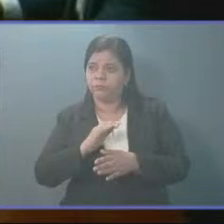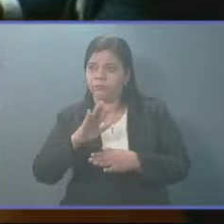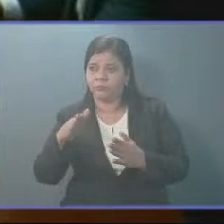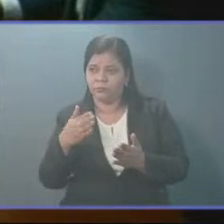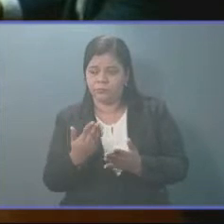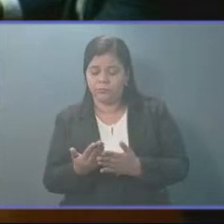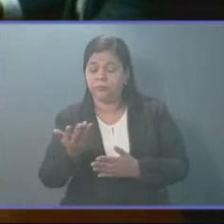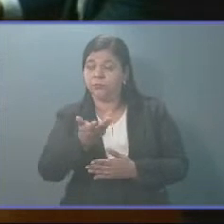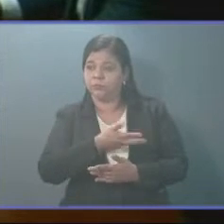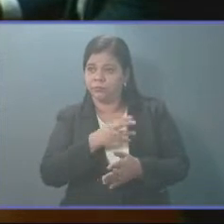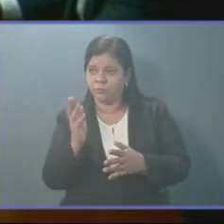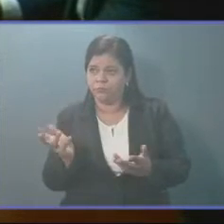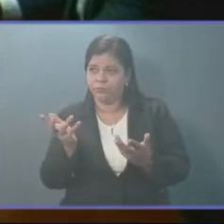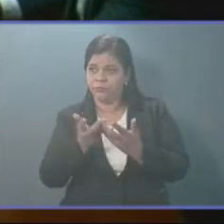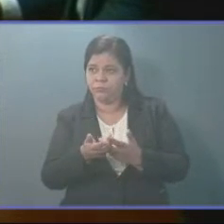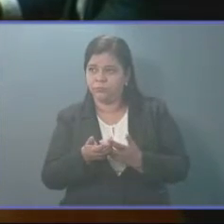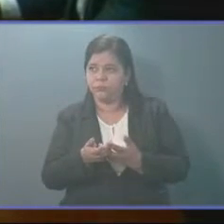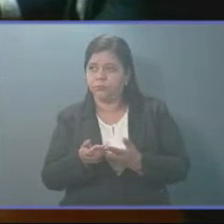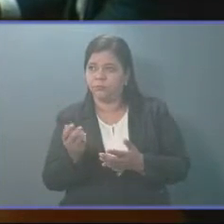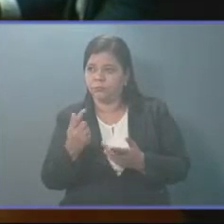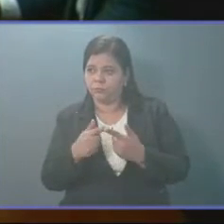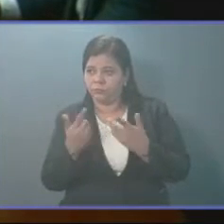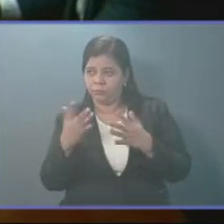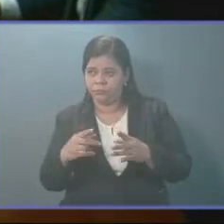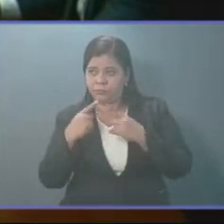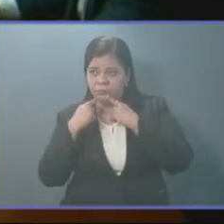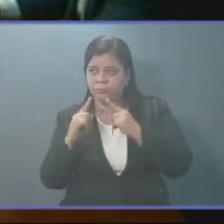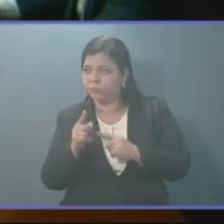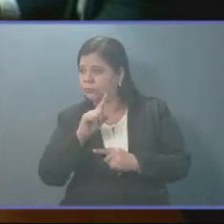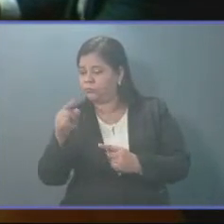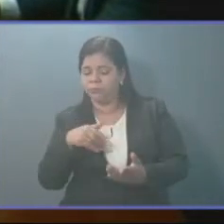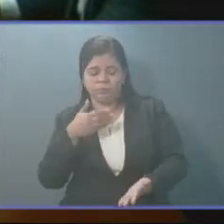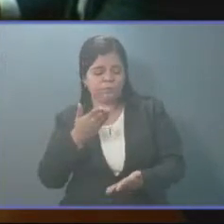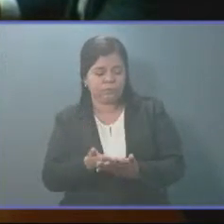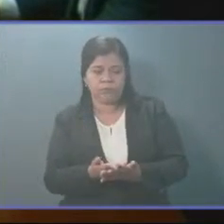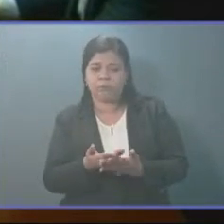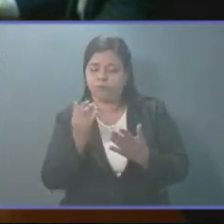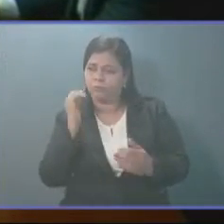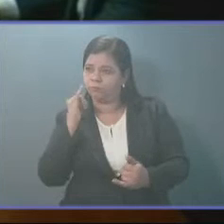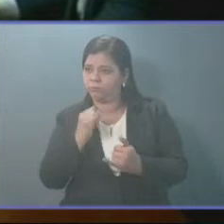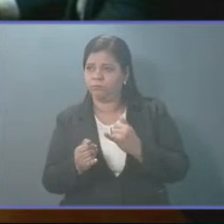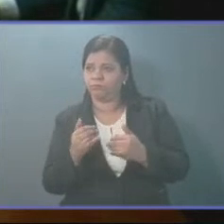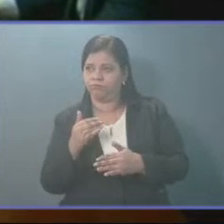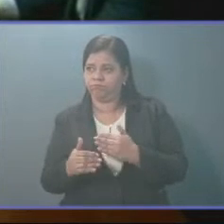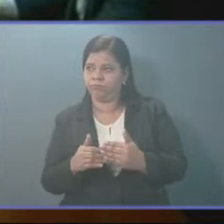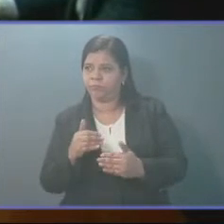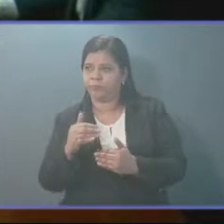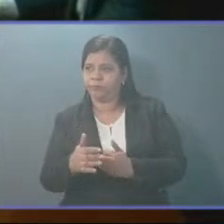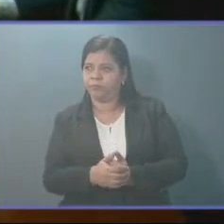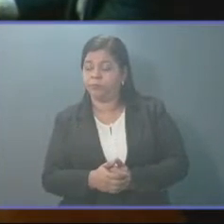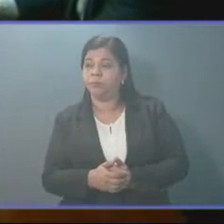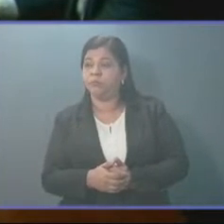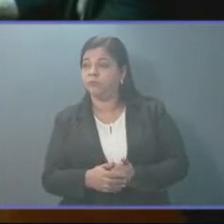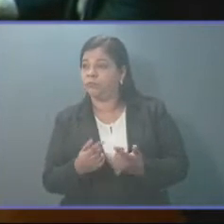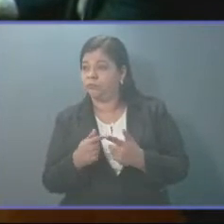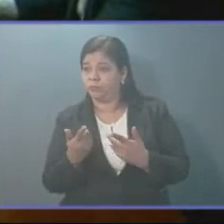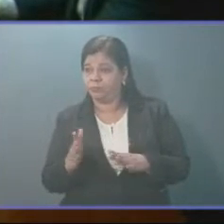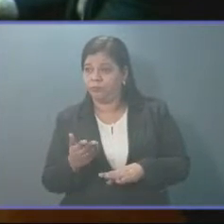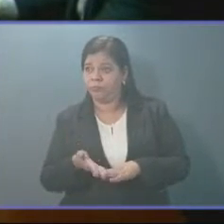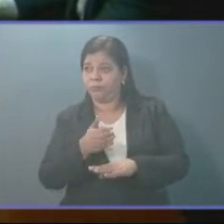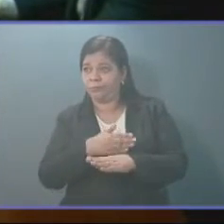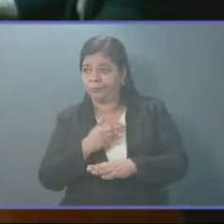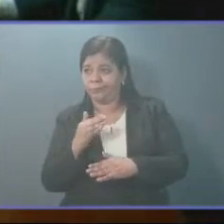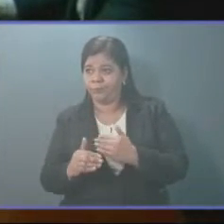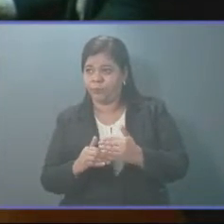jurisdicción y si advierte que carece de ella, la declarará improponible y pondrá fin al proceso. Si tal defecto es advertido en etapas